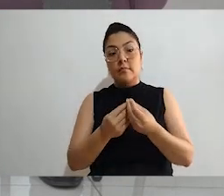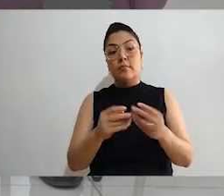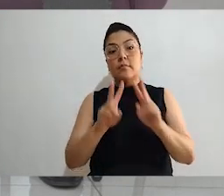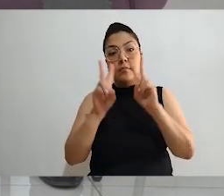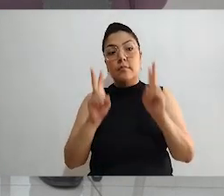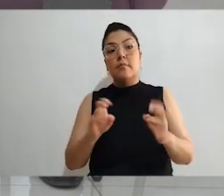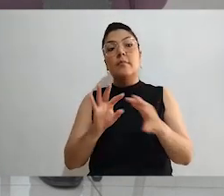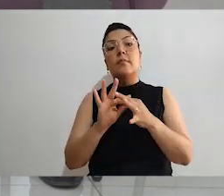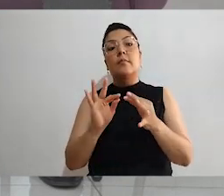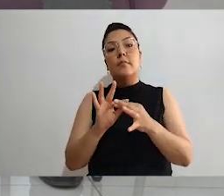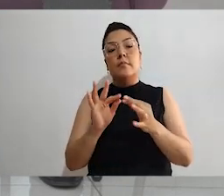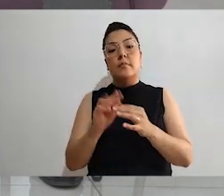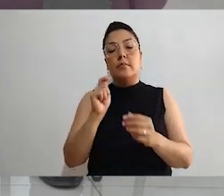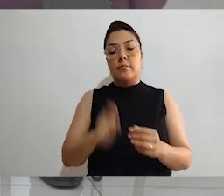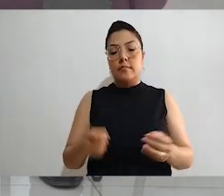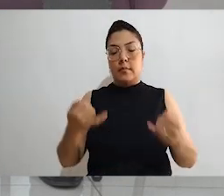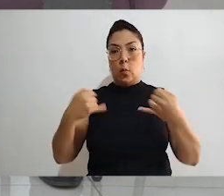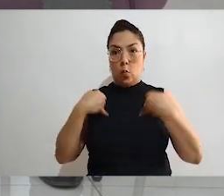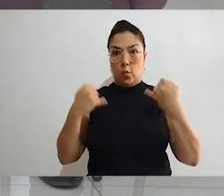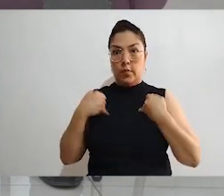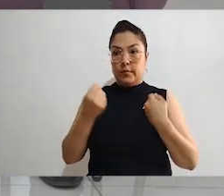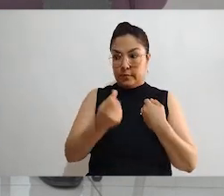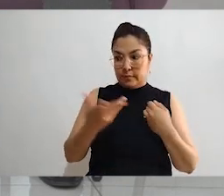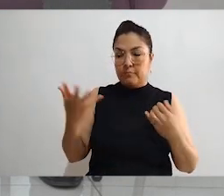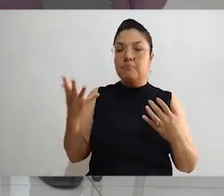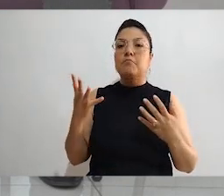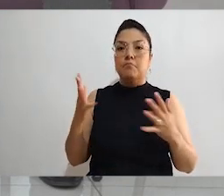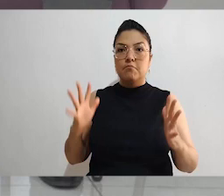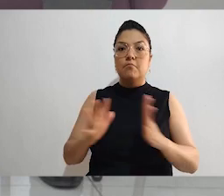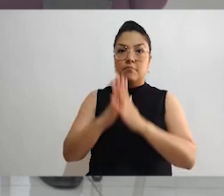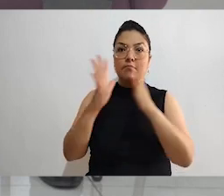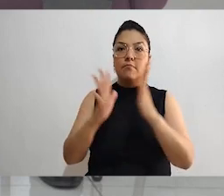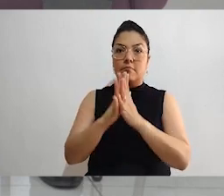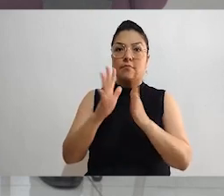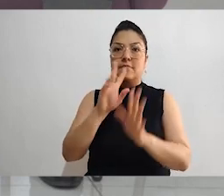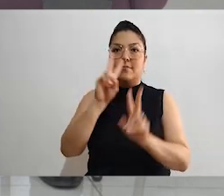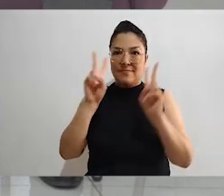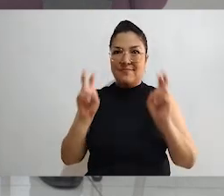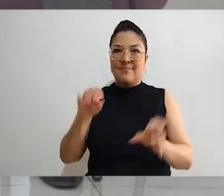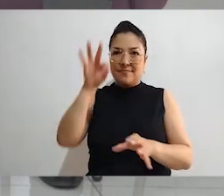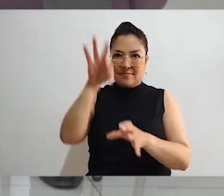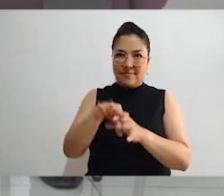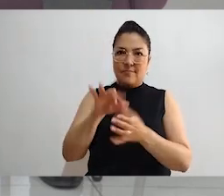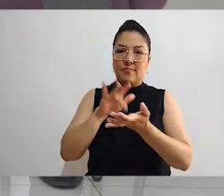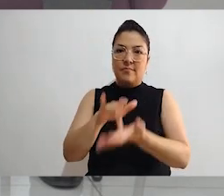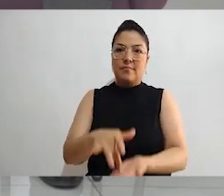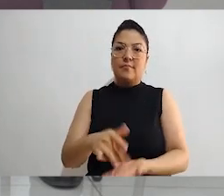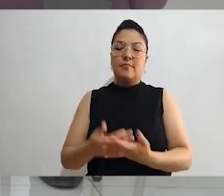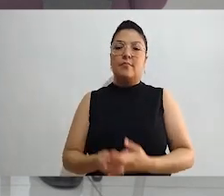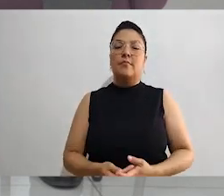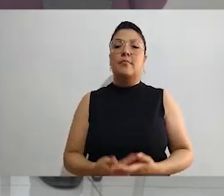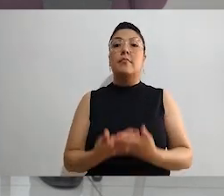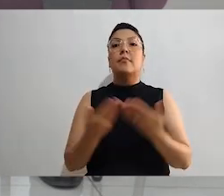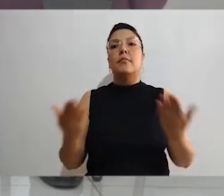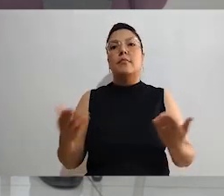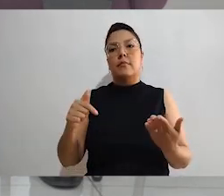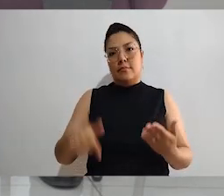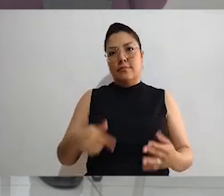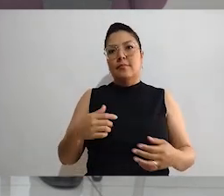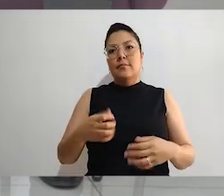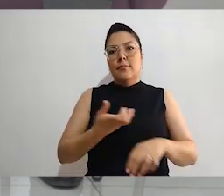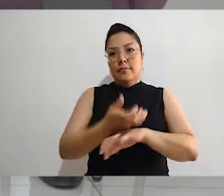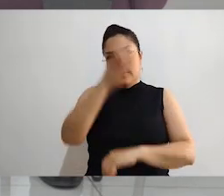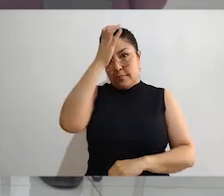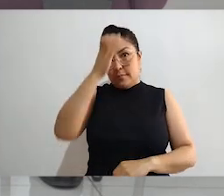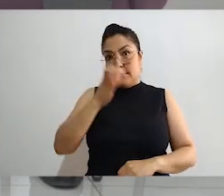los jóvenes en la política, que es un tema que en este momento en el que estamos en Coahuila nos viene muy bien, porque tenemos ahí, estamos